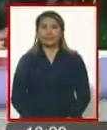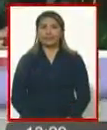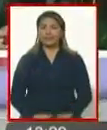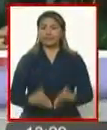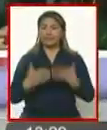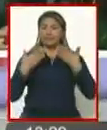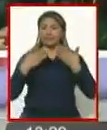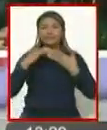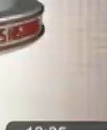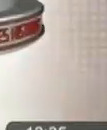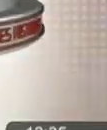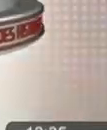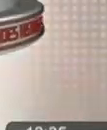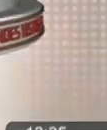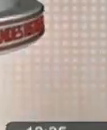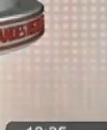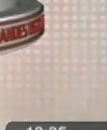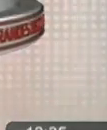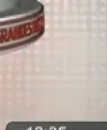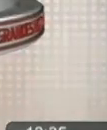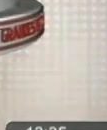Muchas gracias, Jaycee. Vamos a hacerlo.